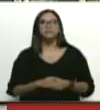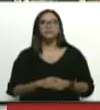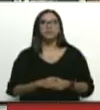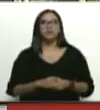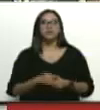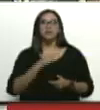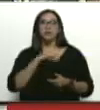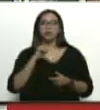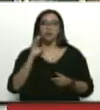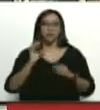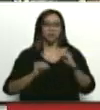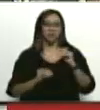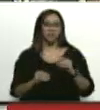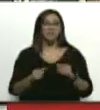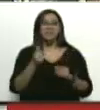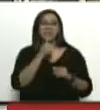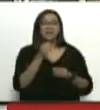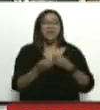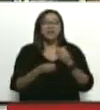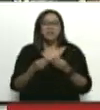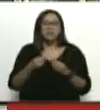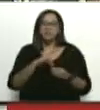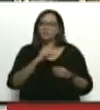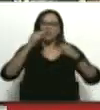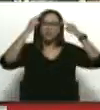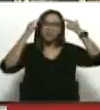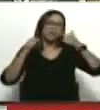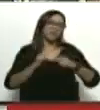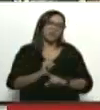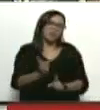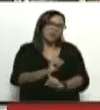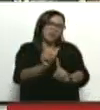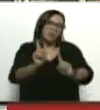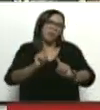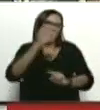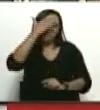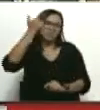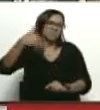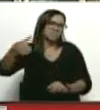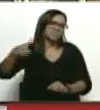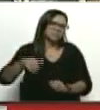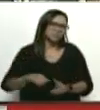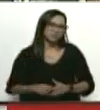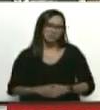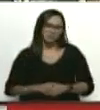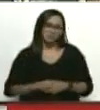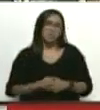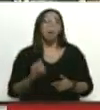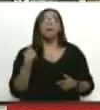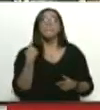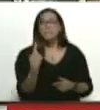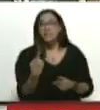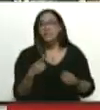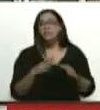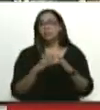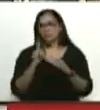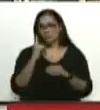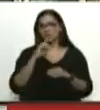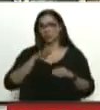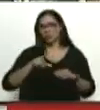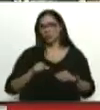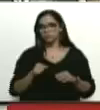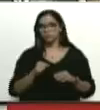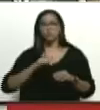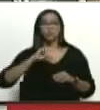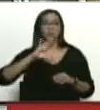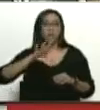Nosotros lo hemos dicho. Quien hace eso no es chavista. No, no, olvídese de eso. Primero que todo es un ladrón. Y un ladrón no es